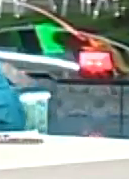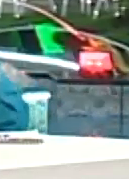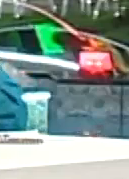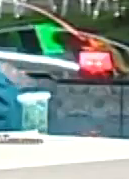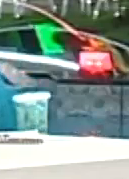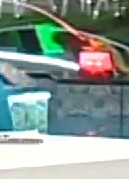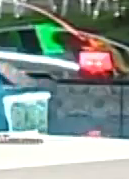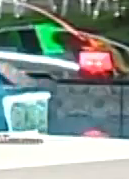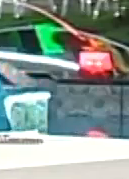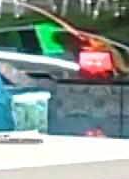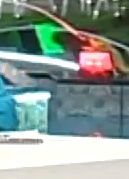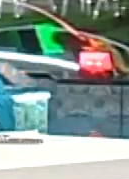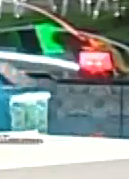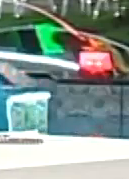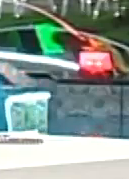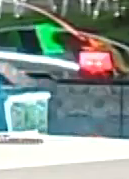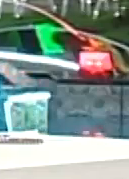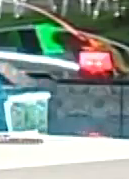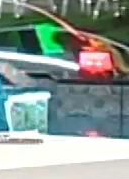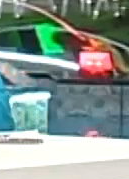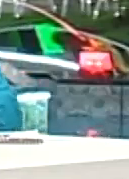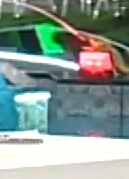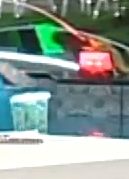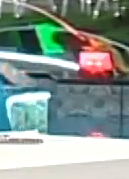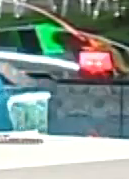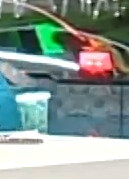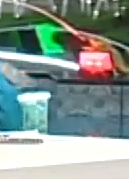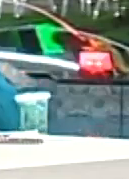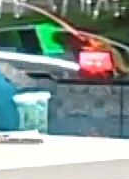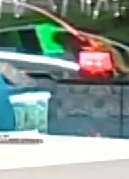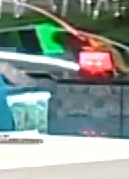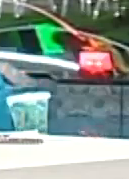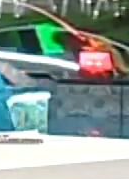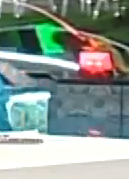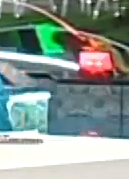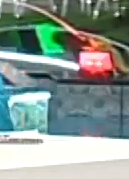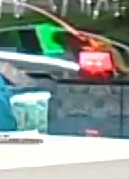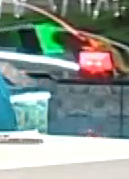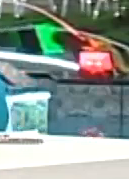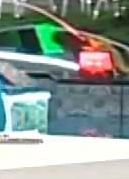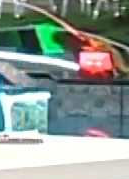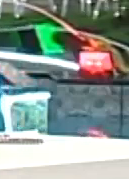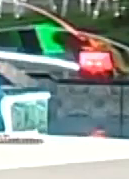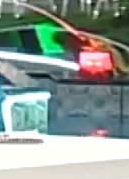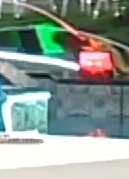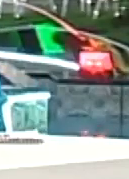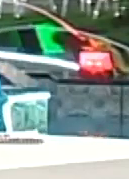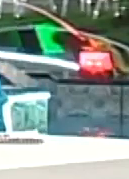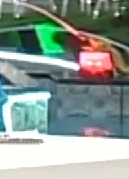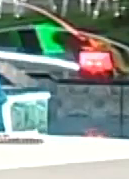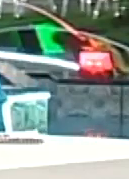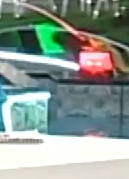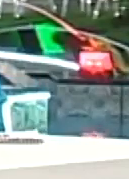nacional, en lo económico, en lo social, en lo financiero, en lo comercial, en lo